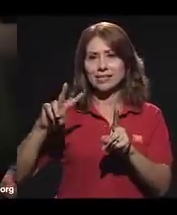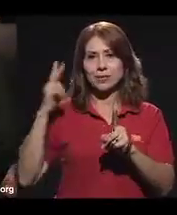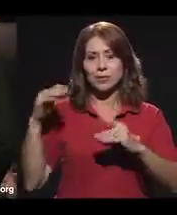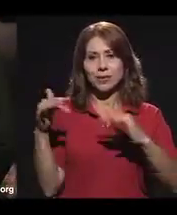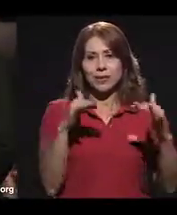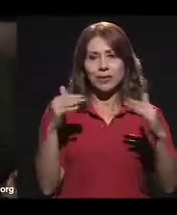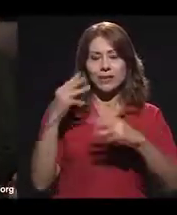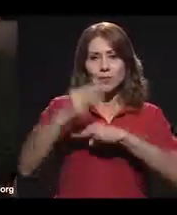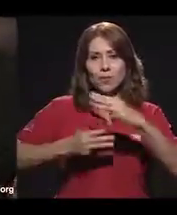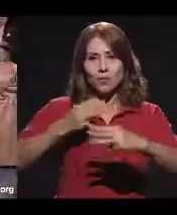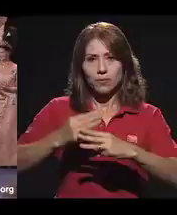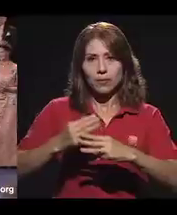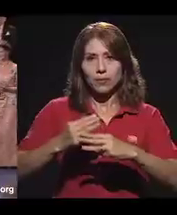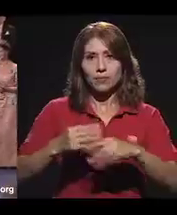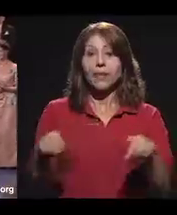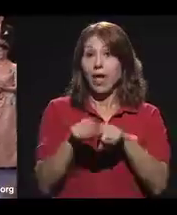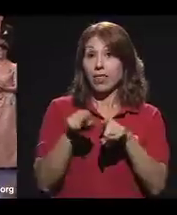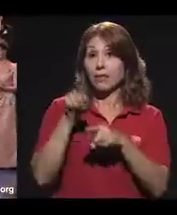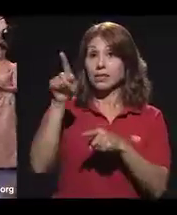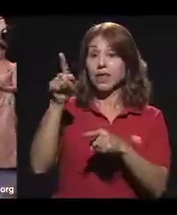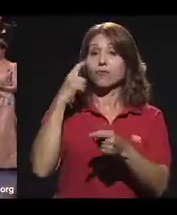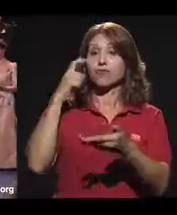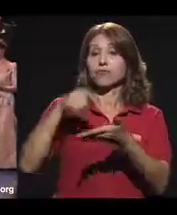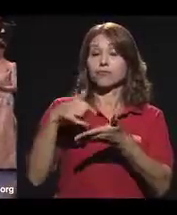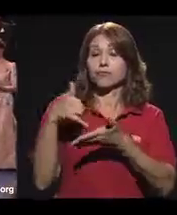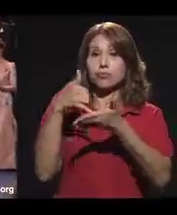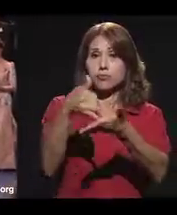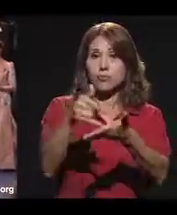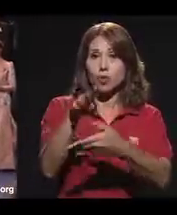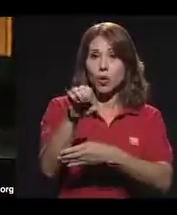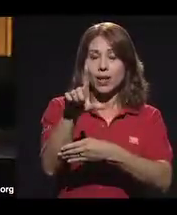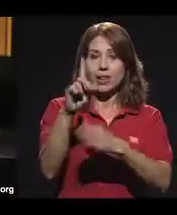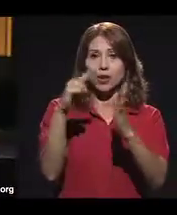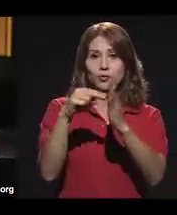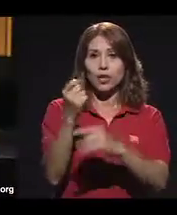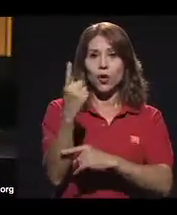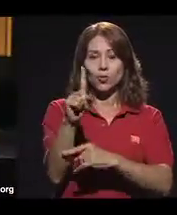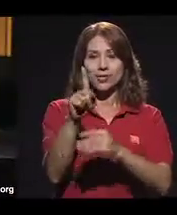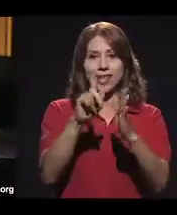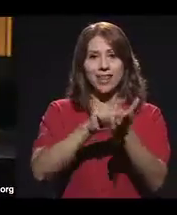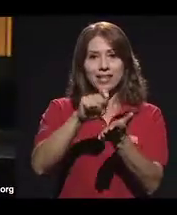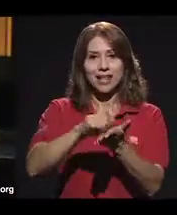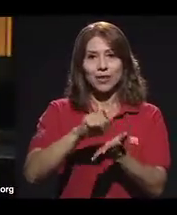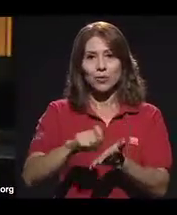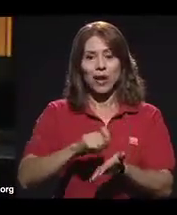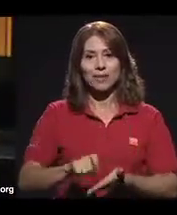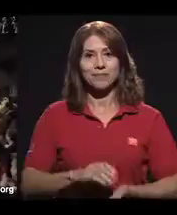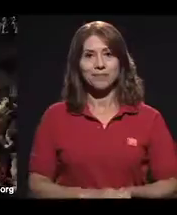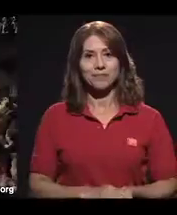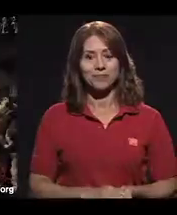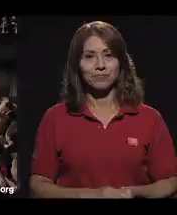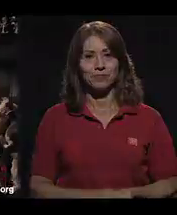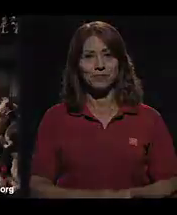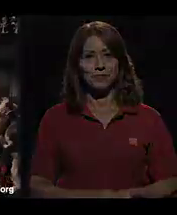Mundial. Además, fue galardonado con el Premio Nobel 2011 de Literatura.